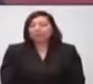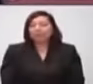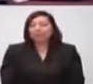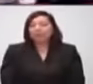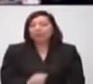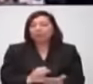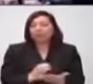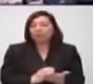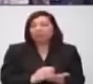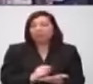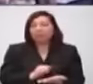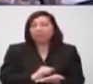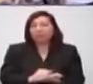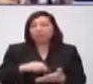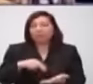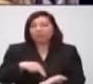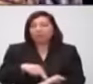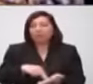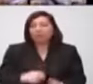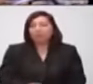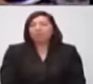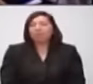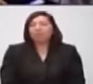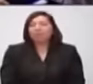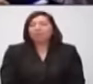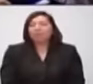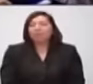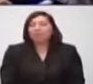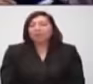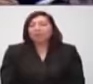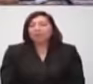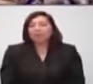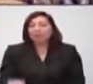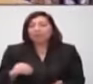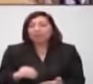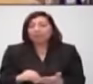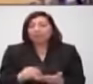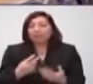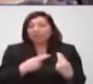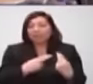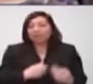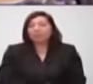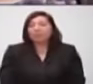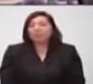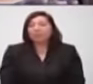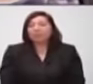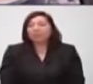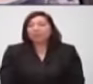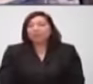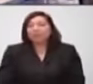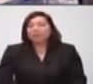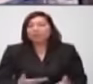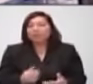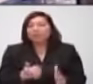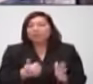contrato que se firma en noviembre del 2009 señalaba lo siguiente, que la concesionaria se tenía que hacer cargo de la operación y mantenimiento de